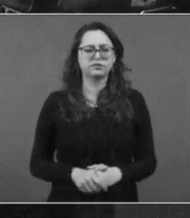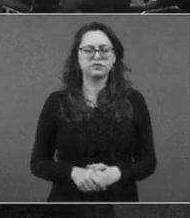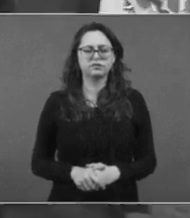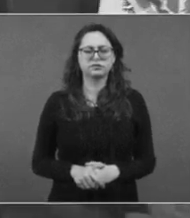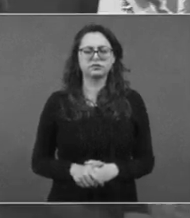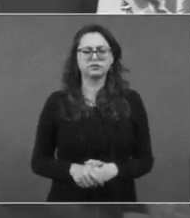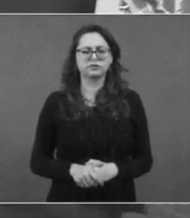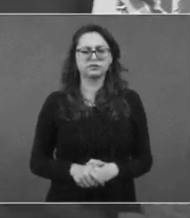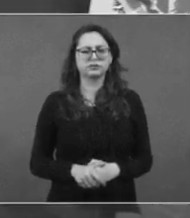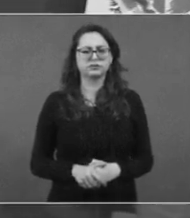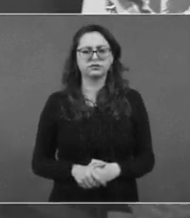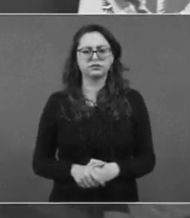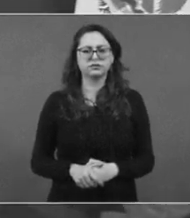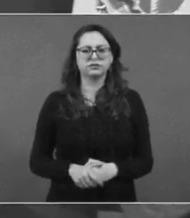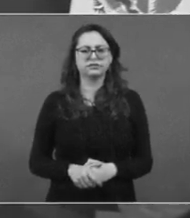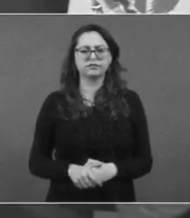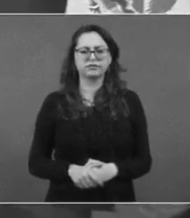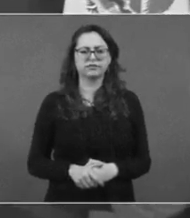Nada más chequen, a ver, no voy a hacer montajes.